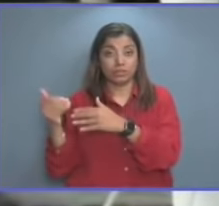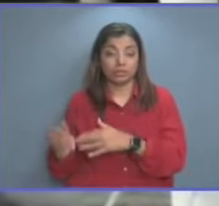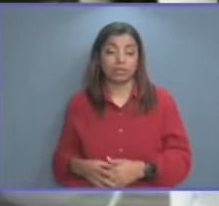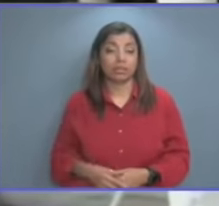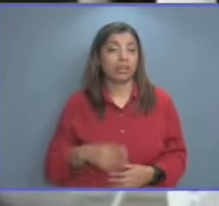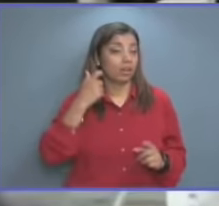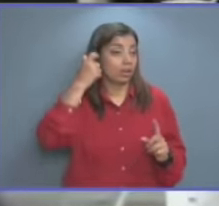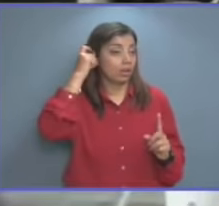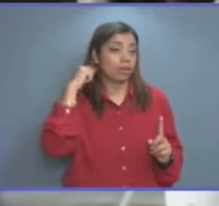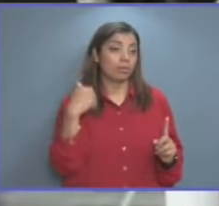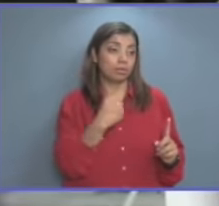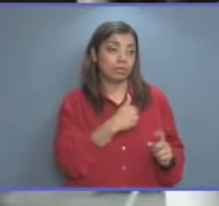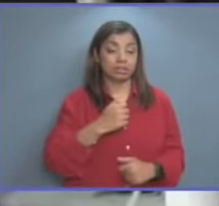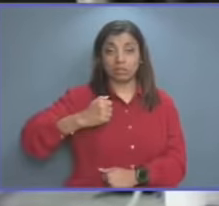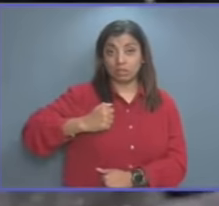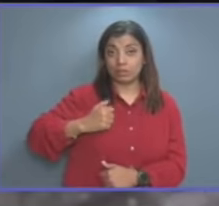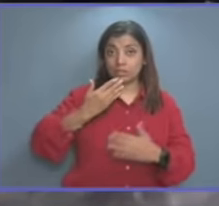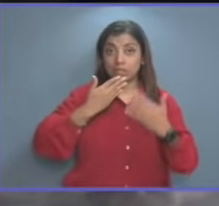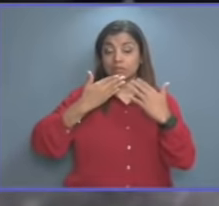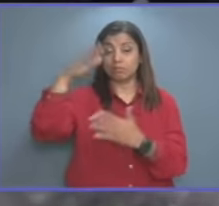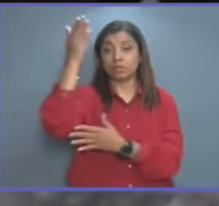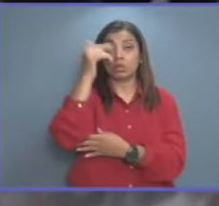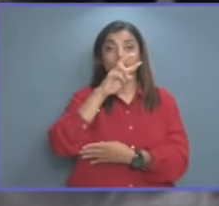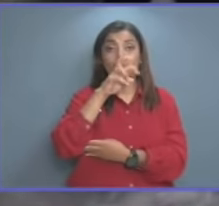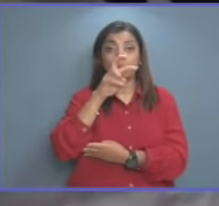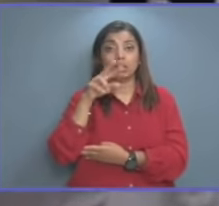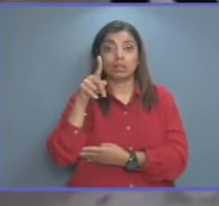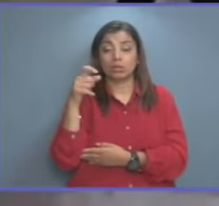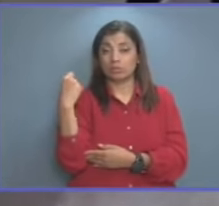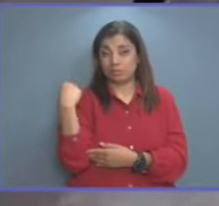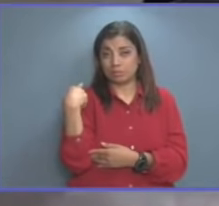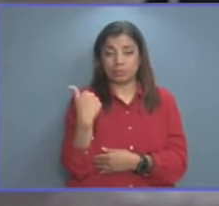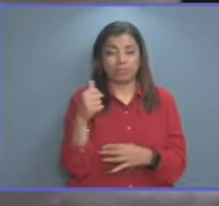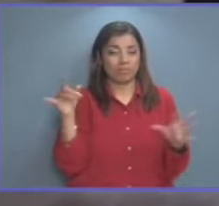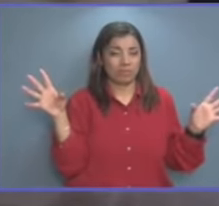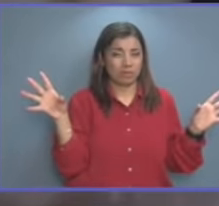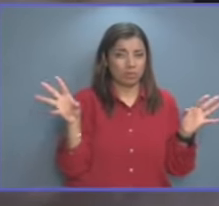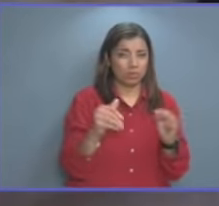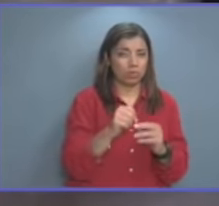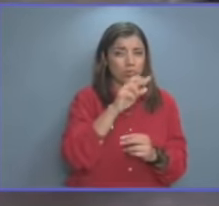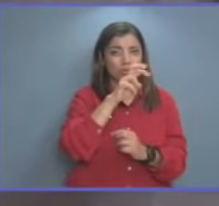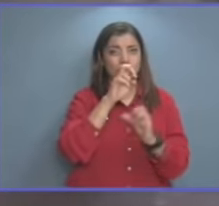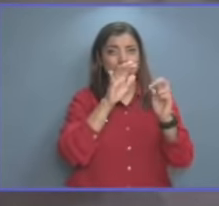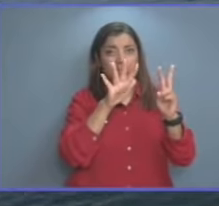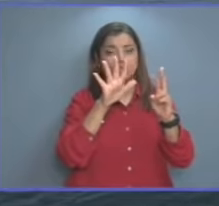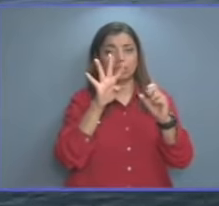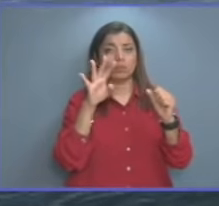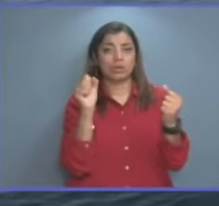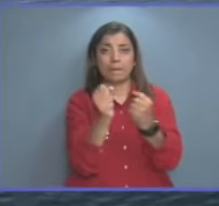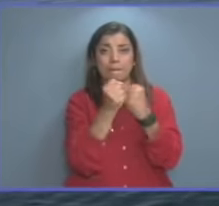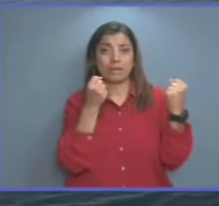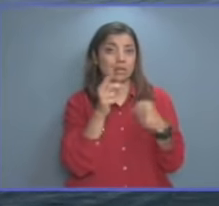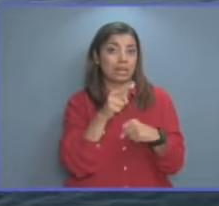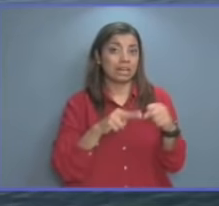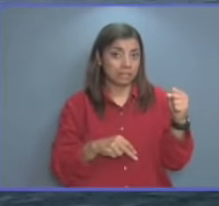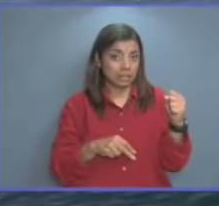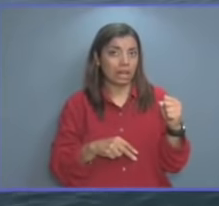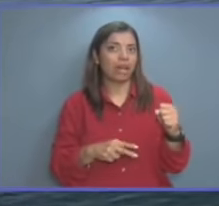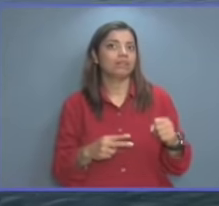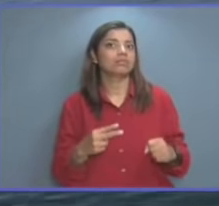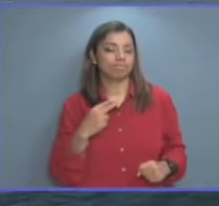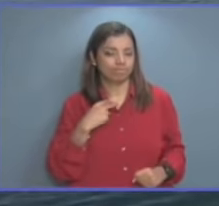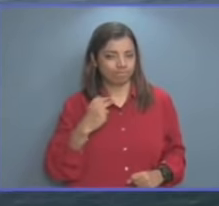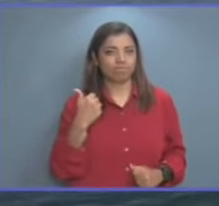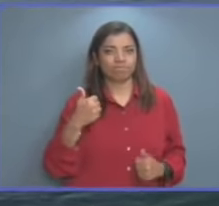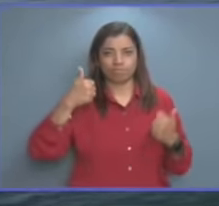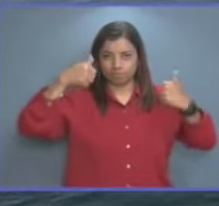droga incautada por las autoridades durante el 2021 el cual supera los 274 millones de dólares esto como resultado del